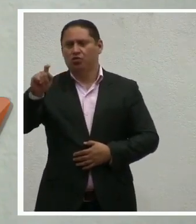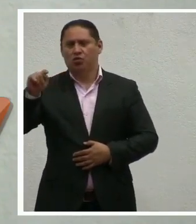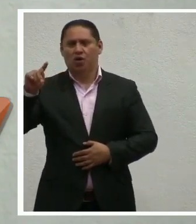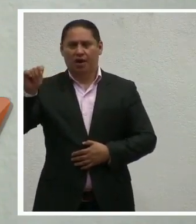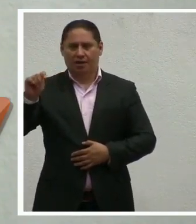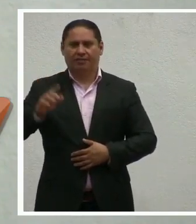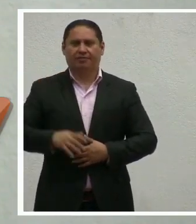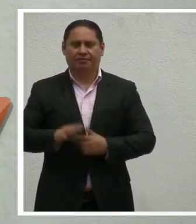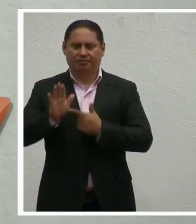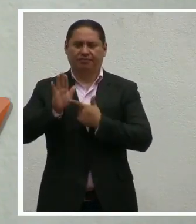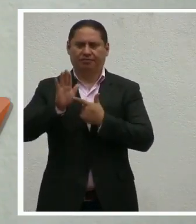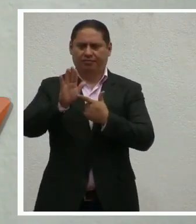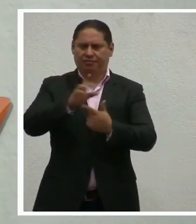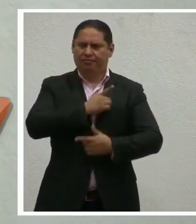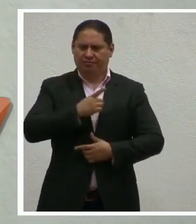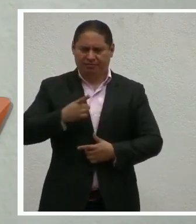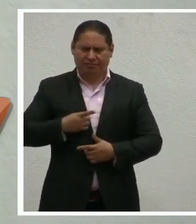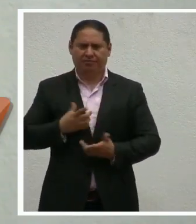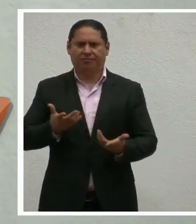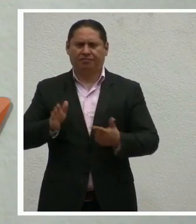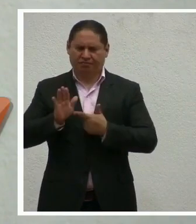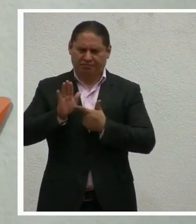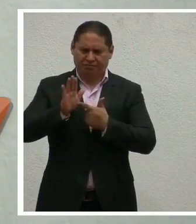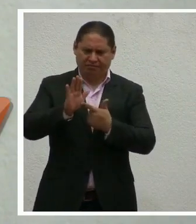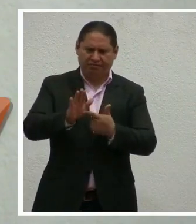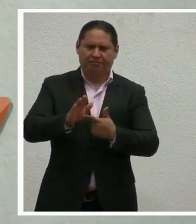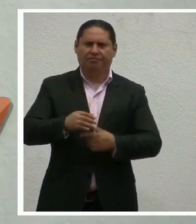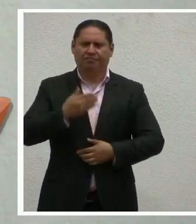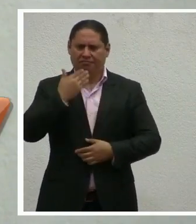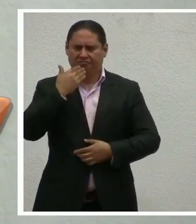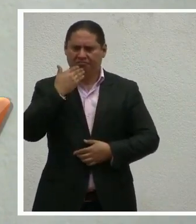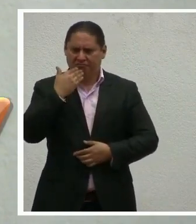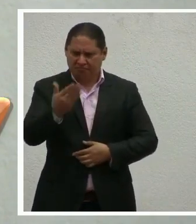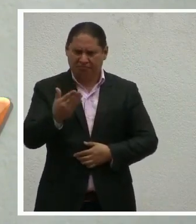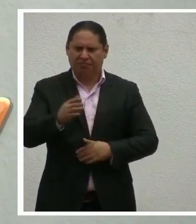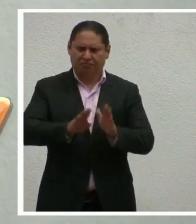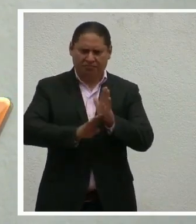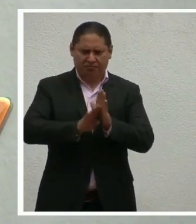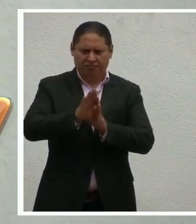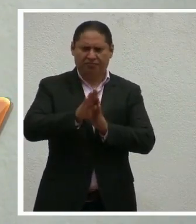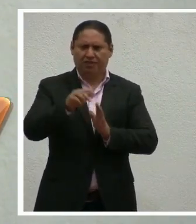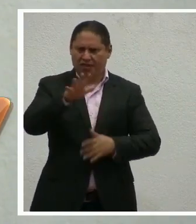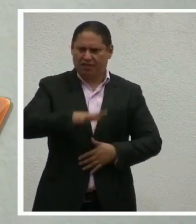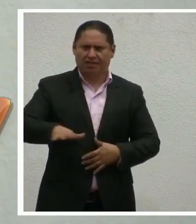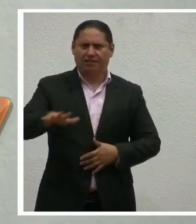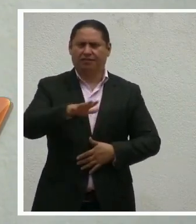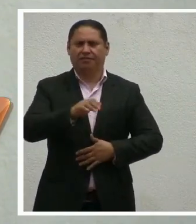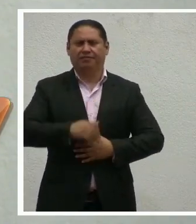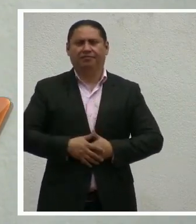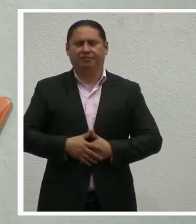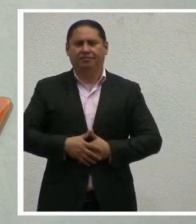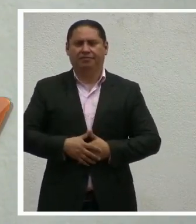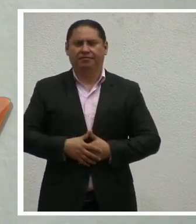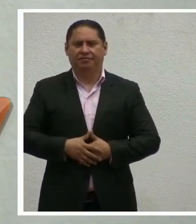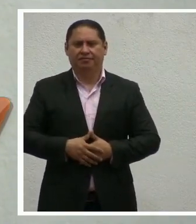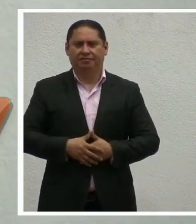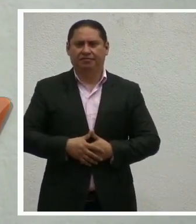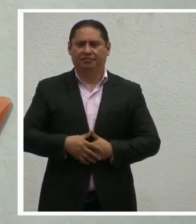presentar propuestas que beneficiaran a nuestro pueblo. Usted